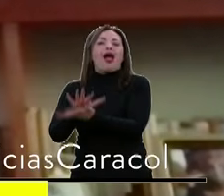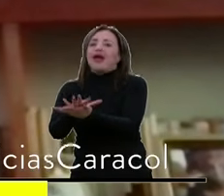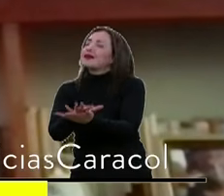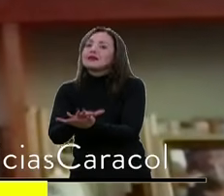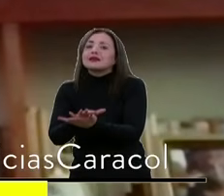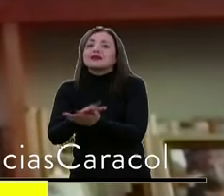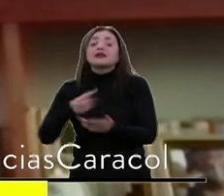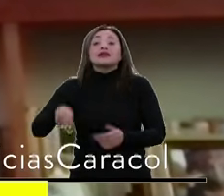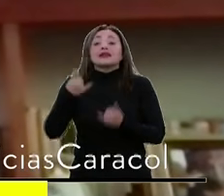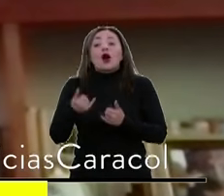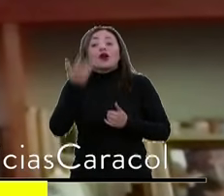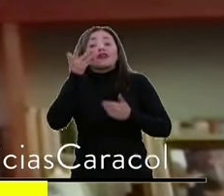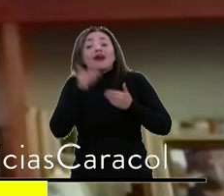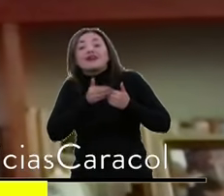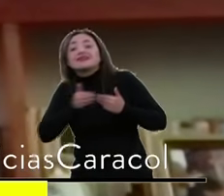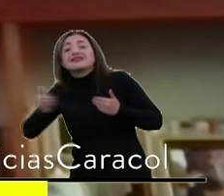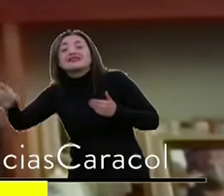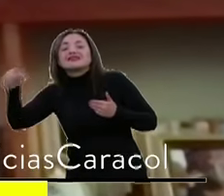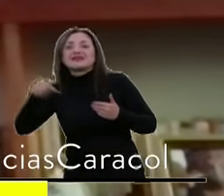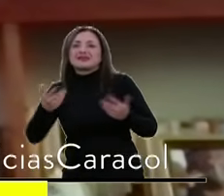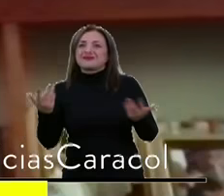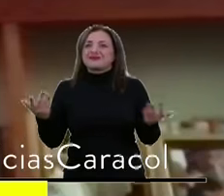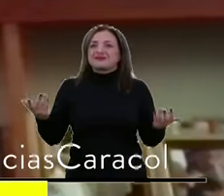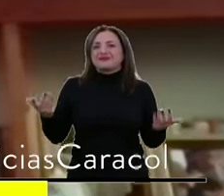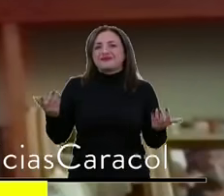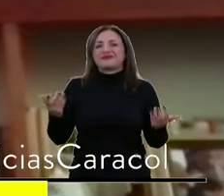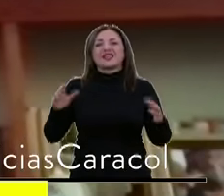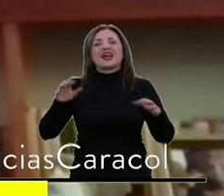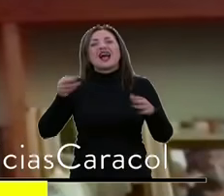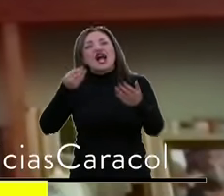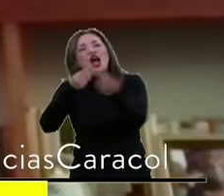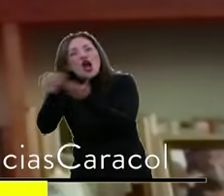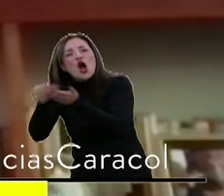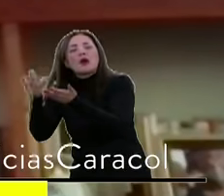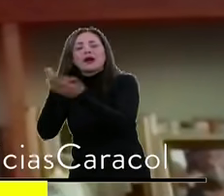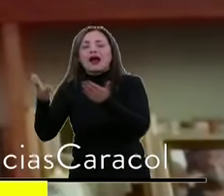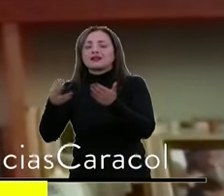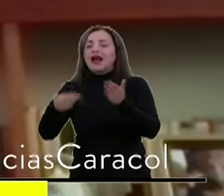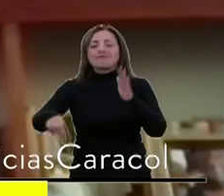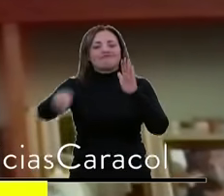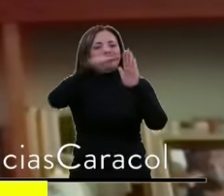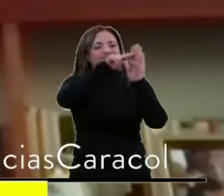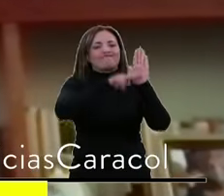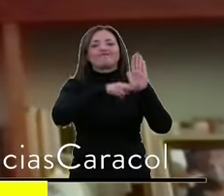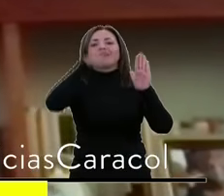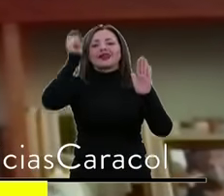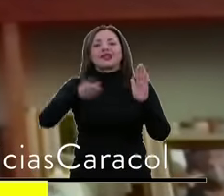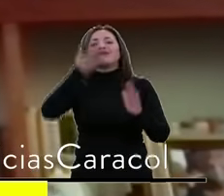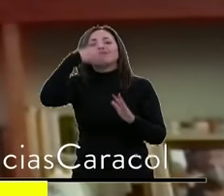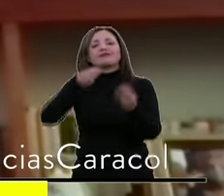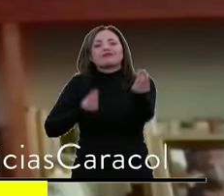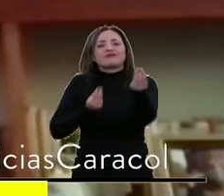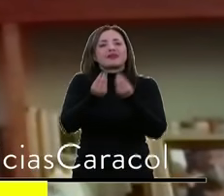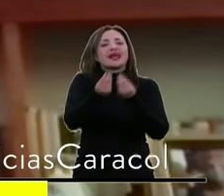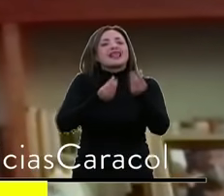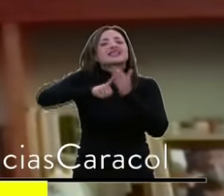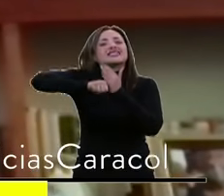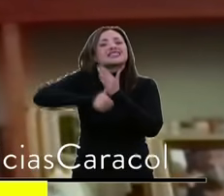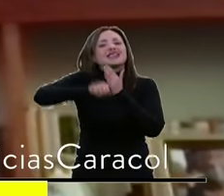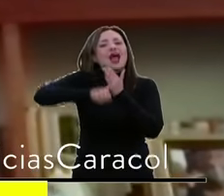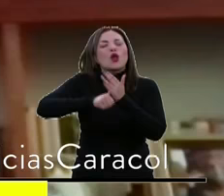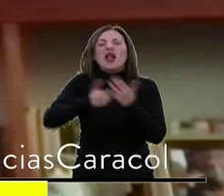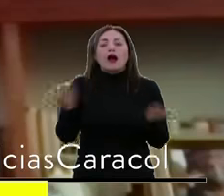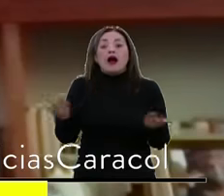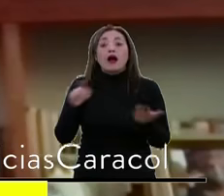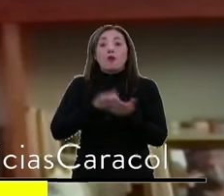que restan de actividad digamos de compras y demás hemos decretado el pico y cédula que quiere decir básicamente que